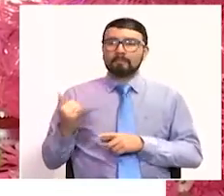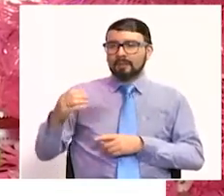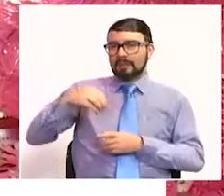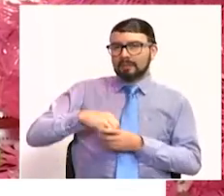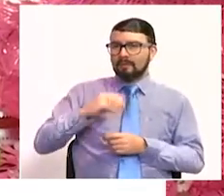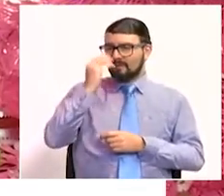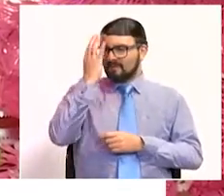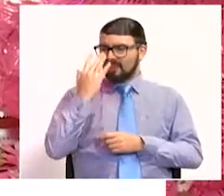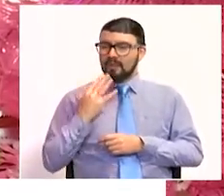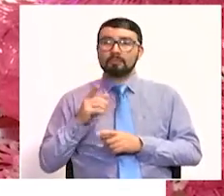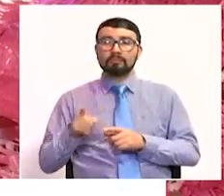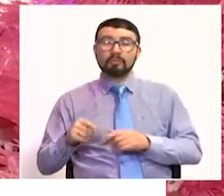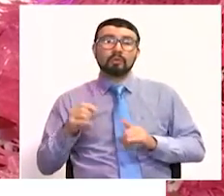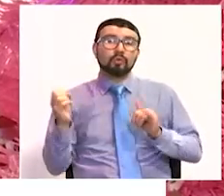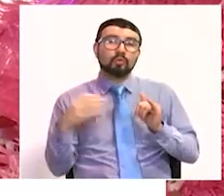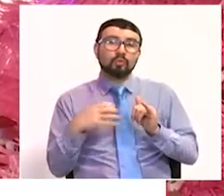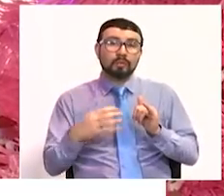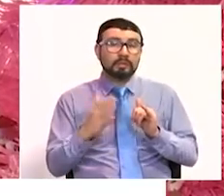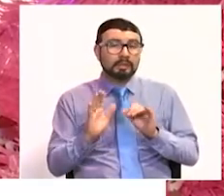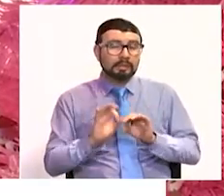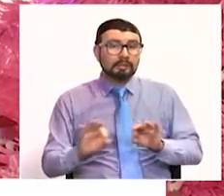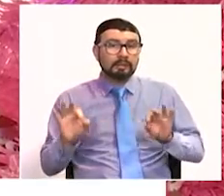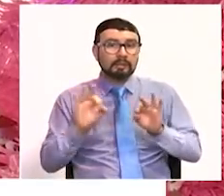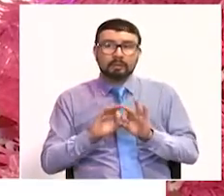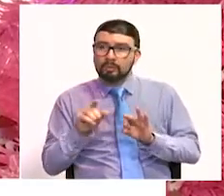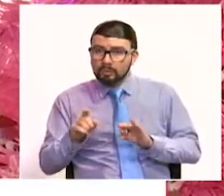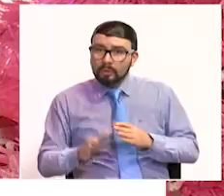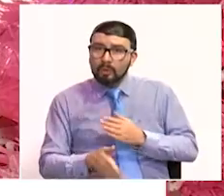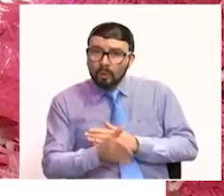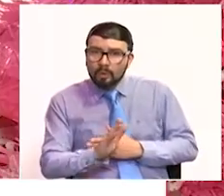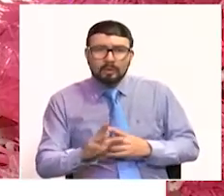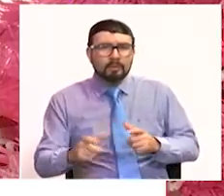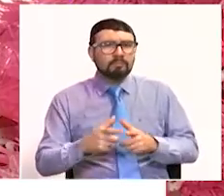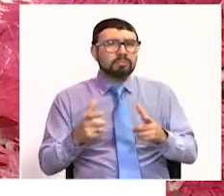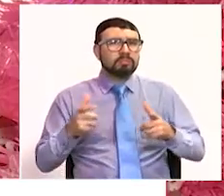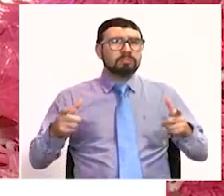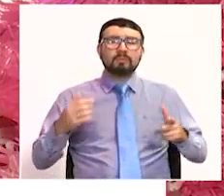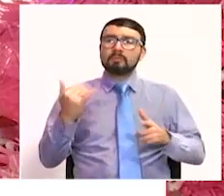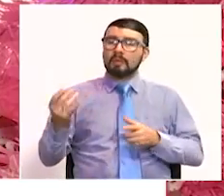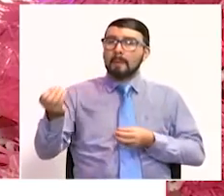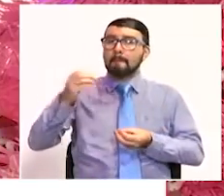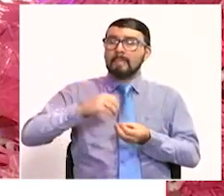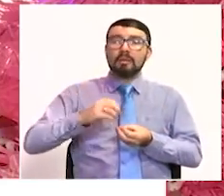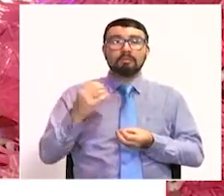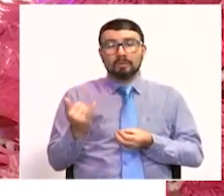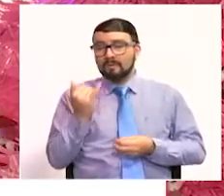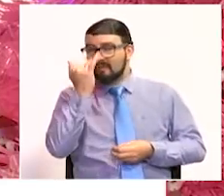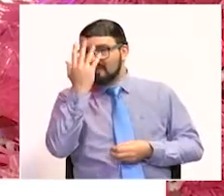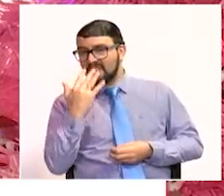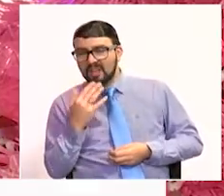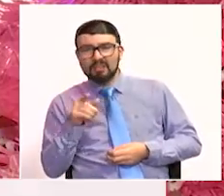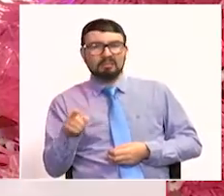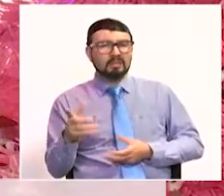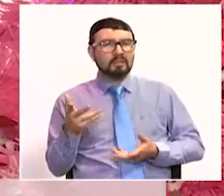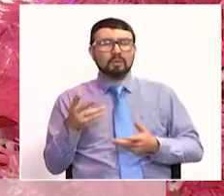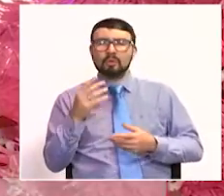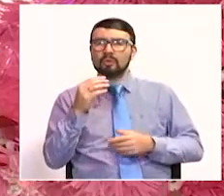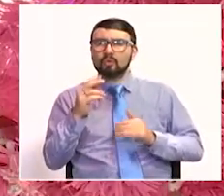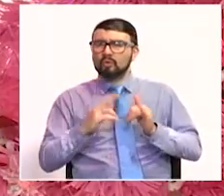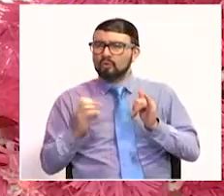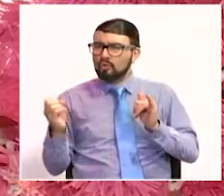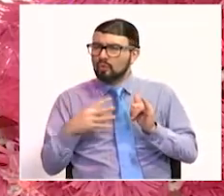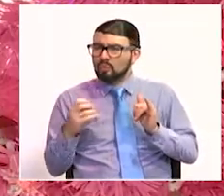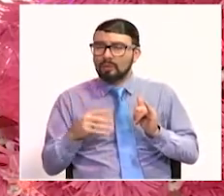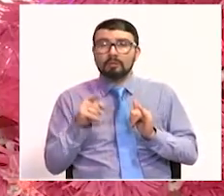través de YouTube, y es muy importante que nos sigan retroalimentando a través de nuestro Facebook, YouTube, preguntándonos qué es